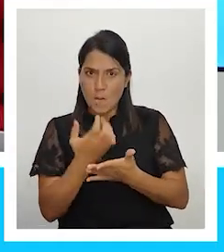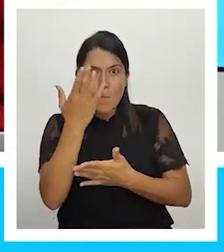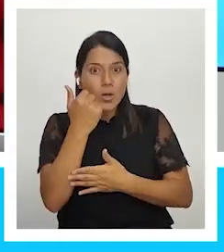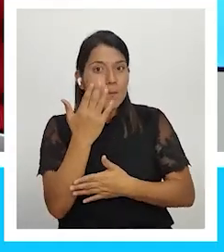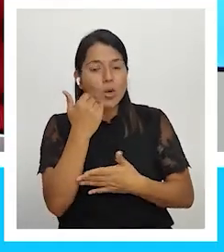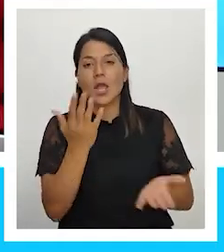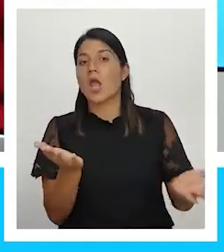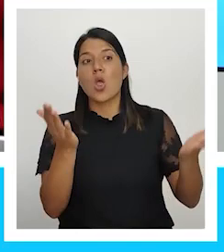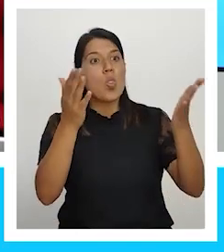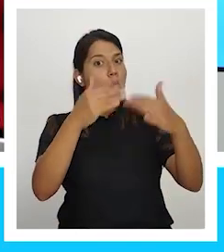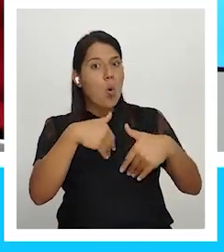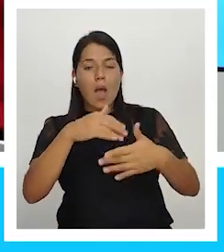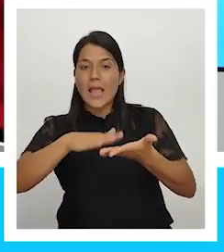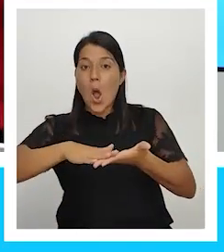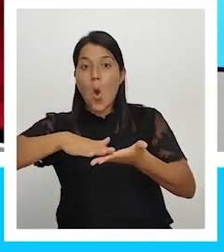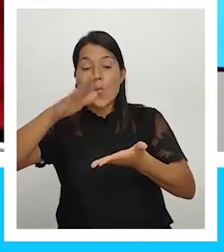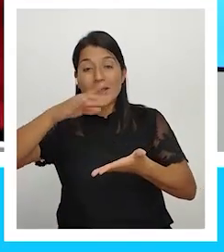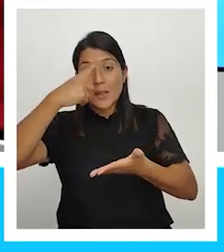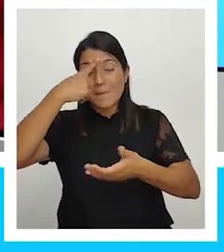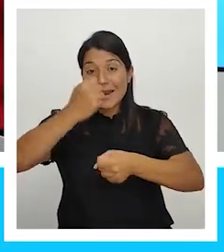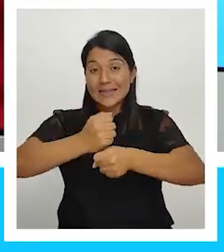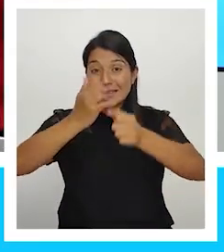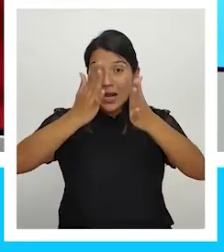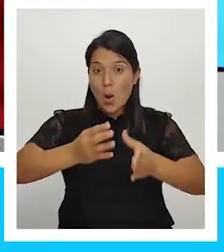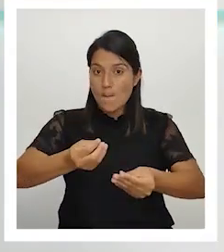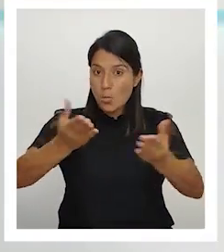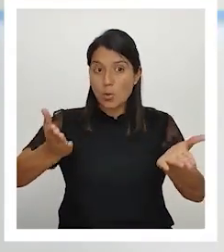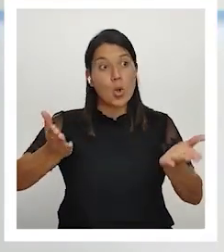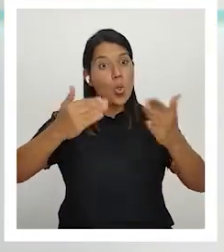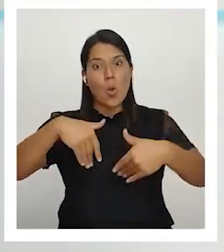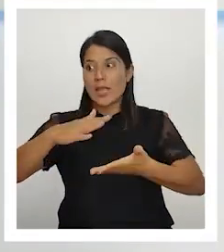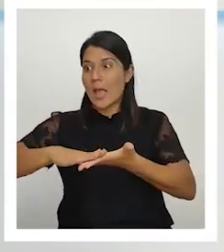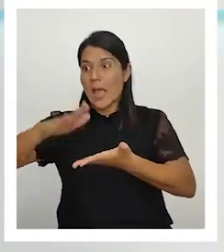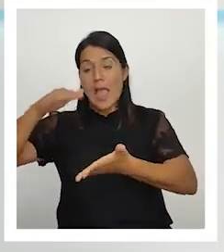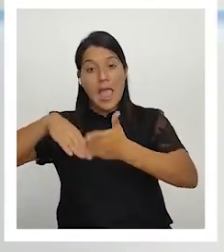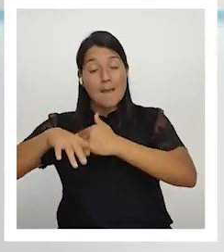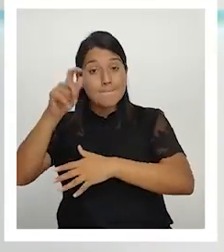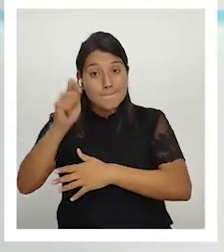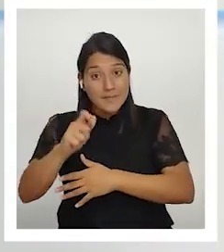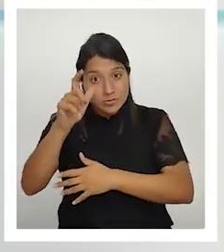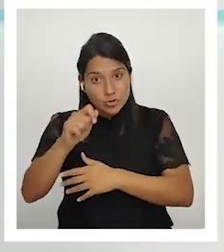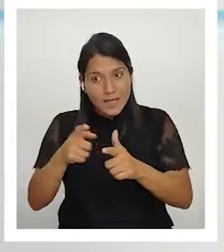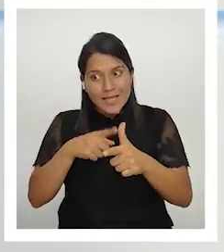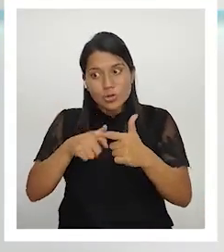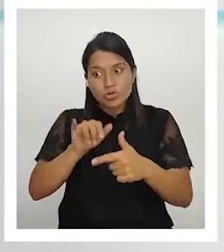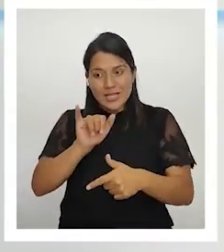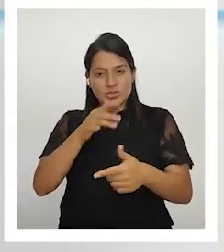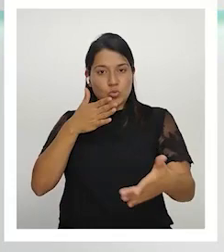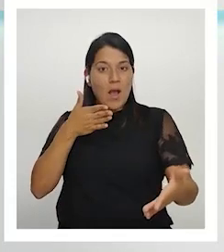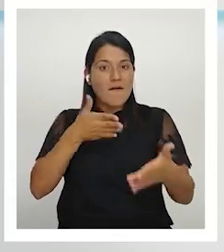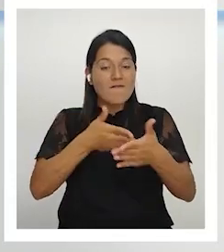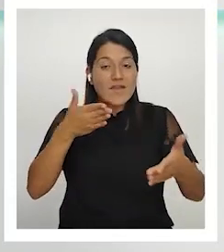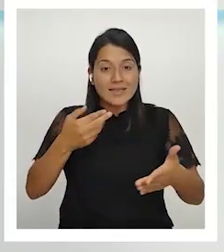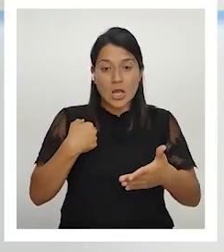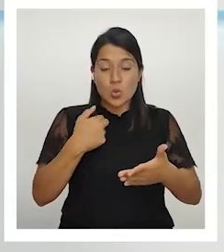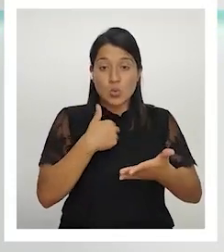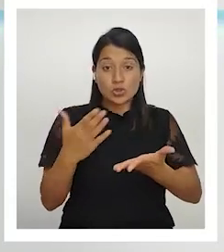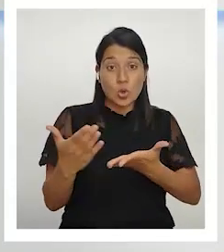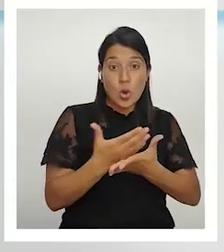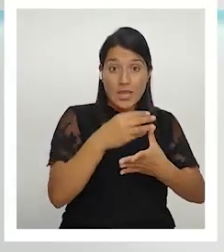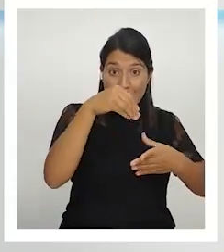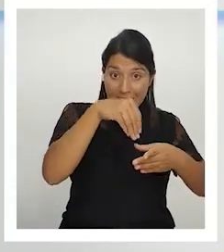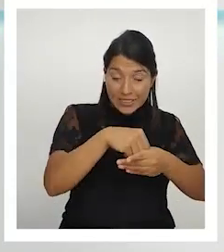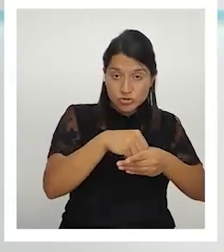al sector público, ni han habido incrementos en las pensiones, eso tiene una afectación sobre los ingresos de Jupema. Entonces